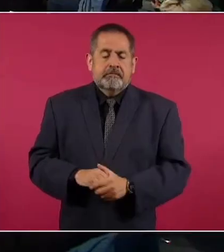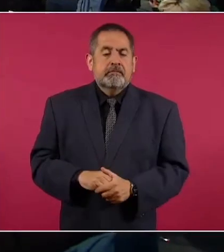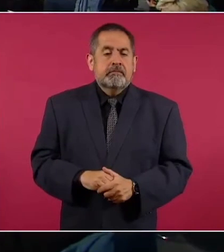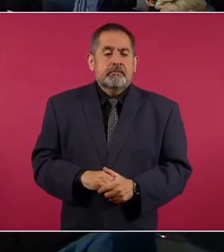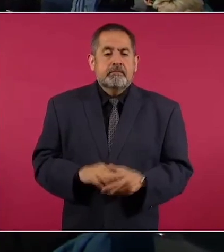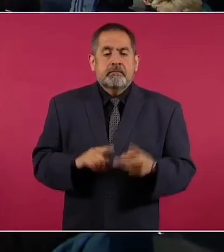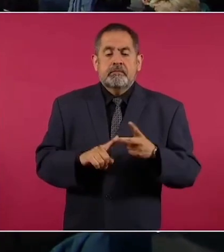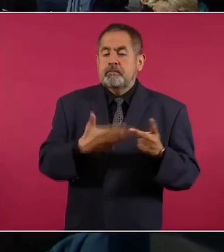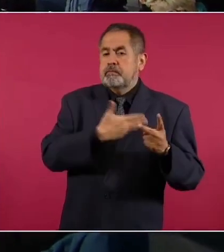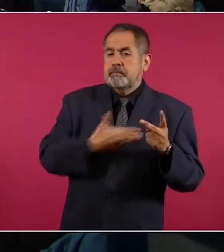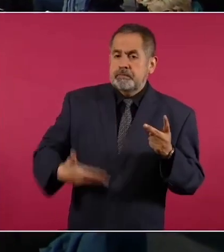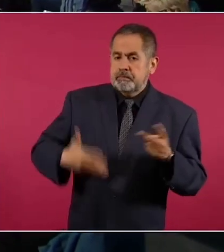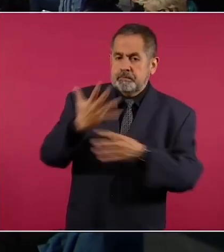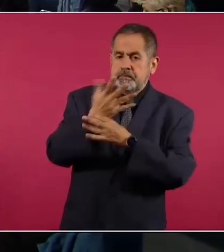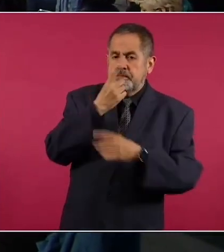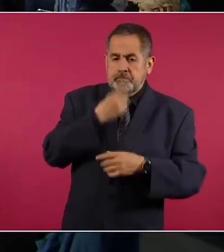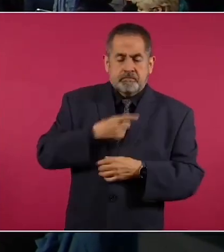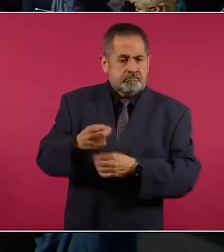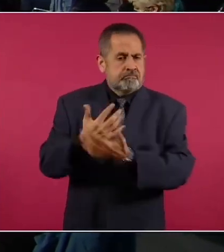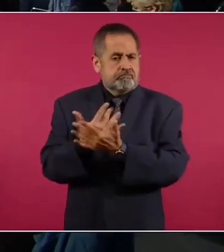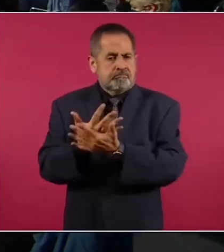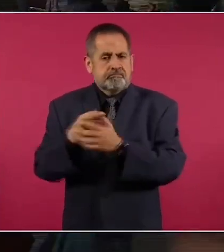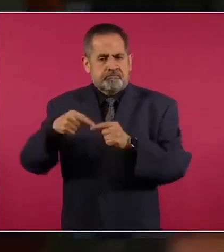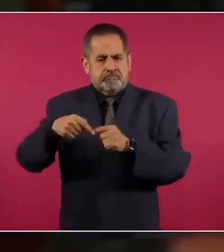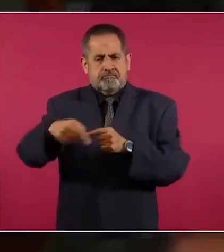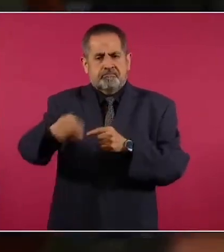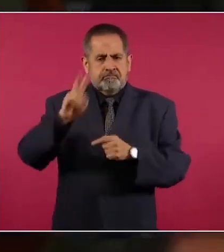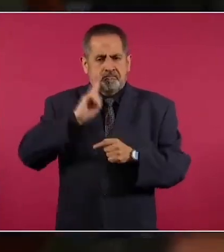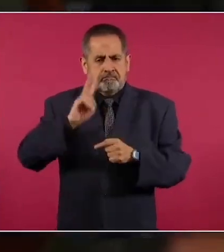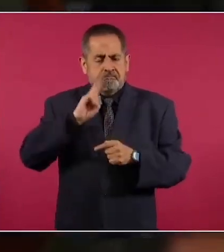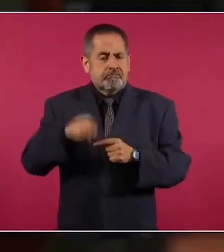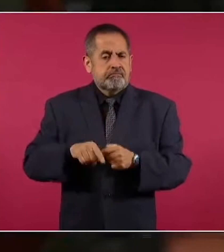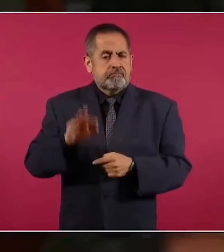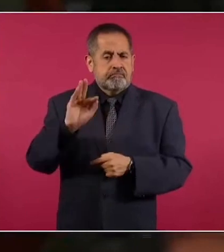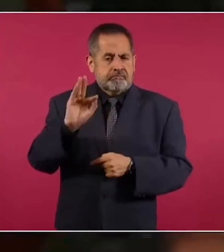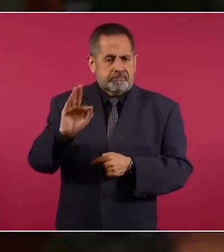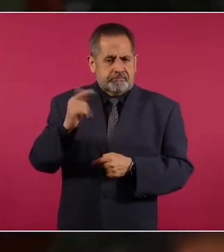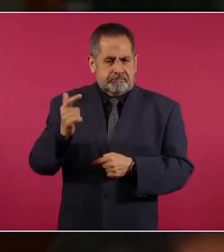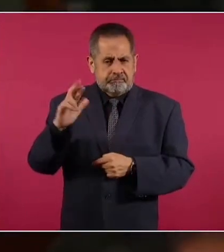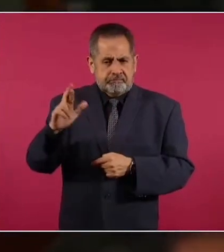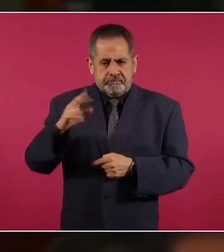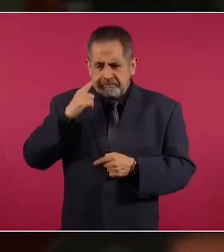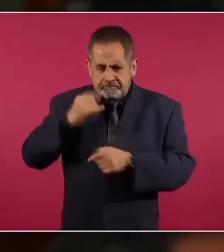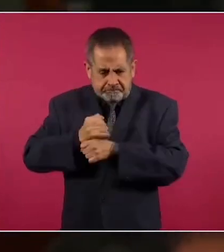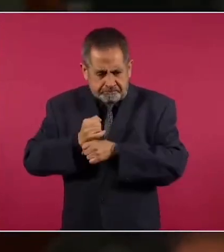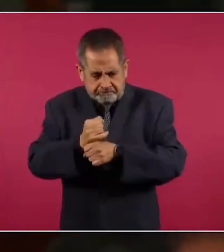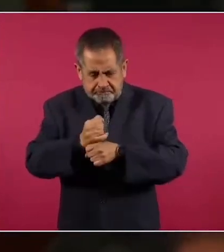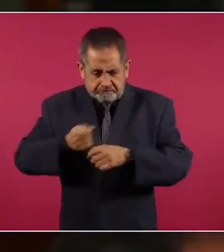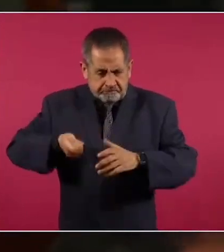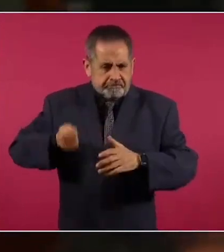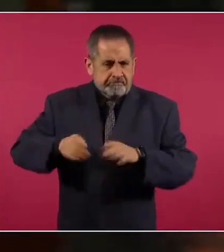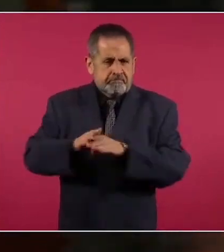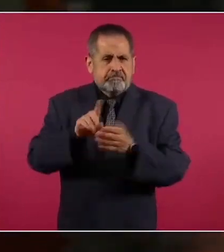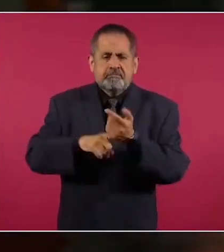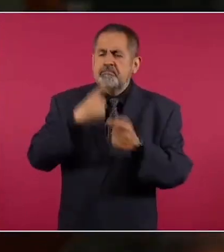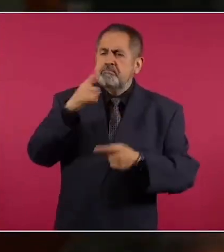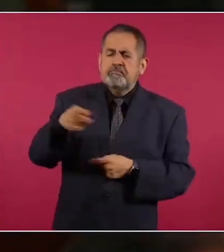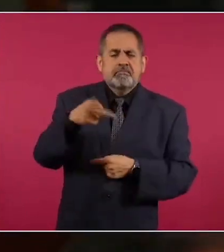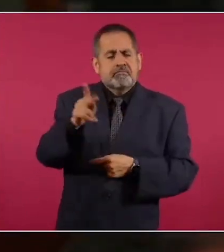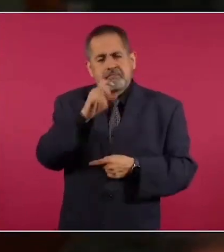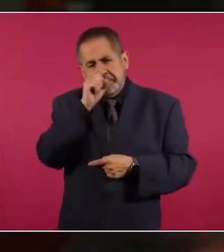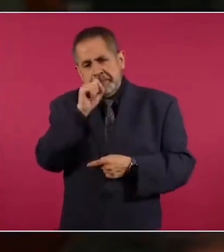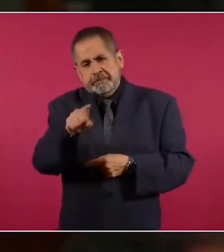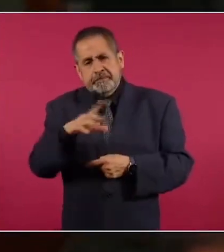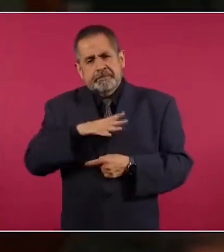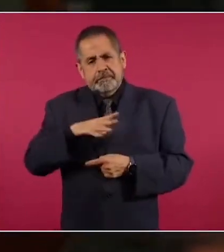Presidente, nos dice que esperará justamente a que la Fiscalía realice la investigación, sí, de esta denuncia. Sin embargo, también